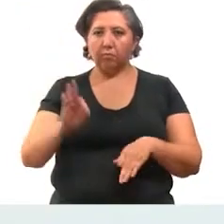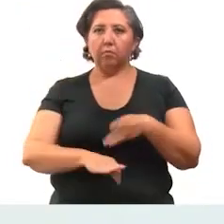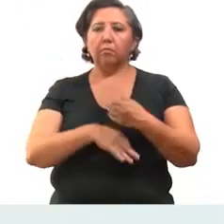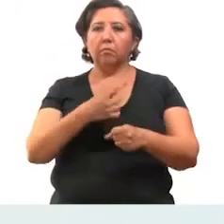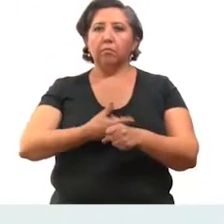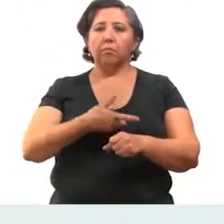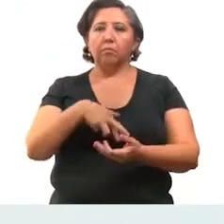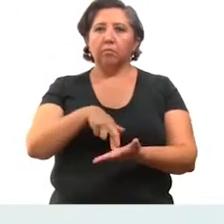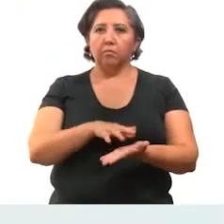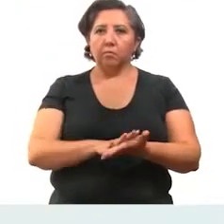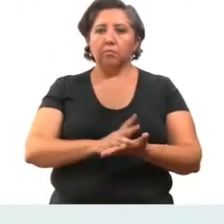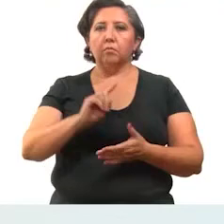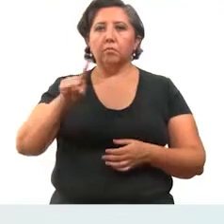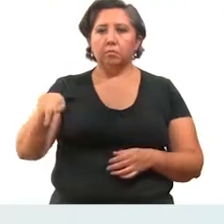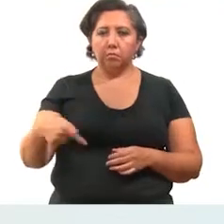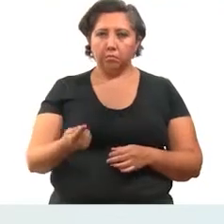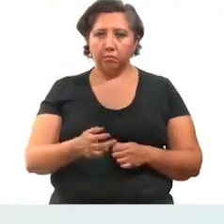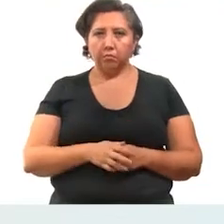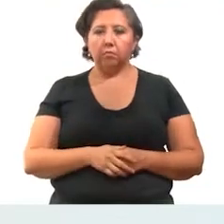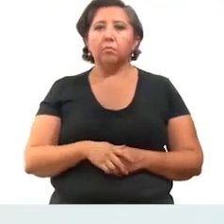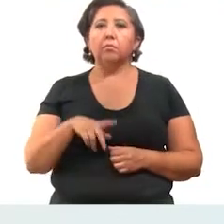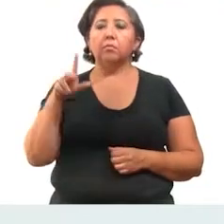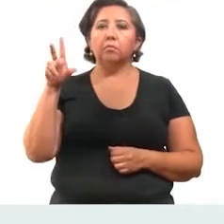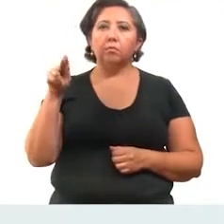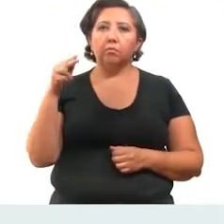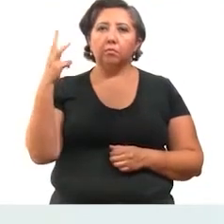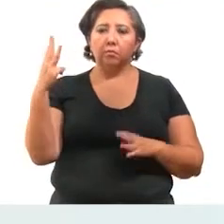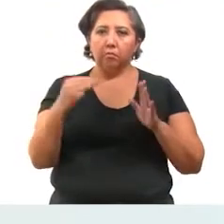del total de contagios registrados, que es de